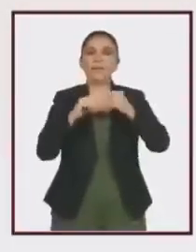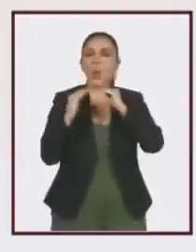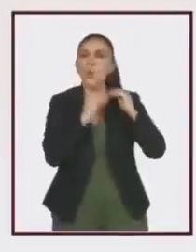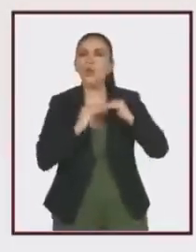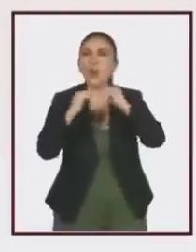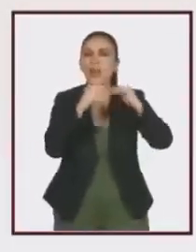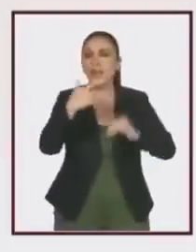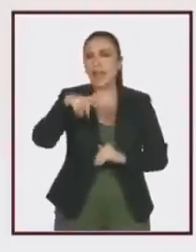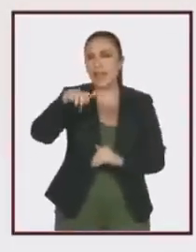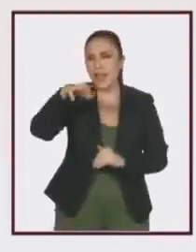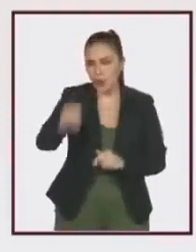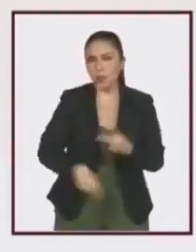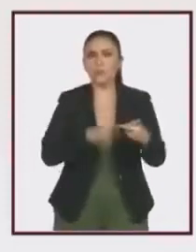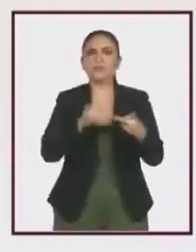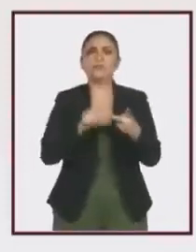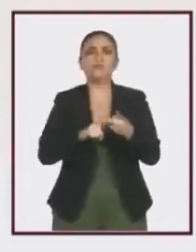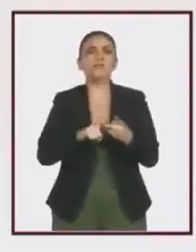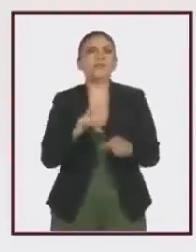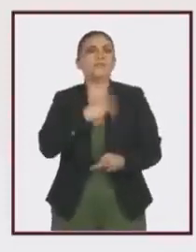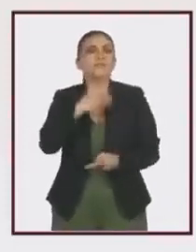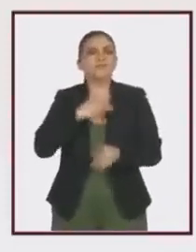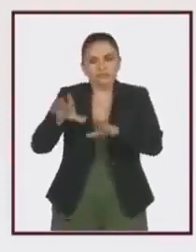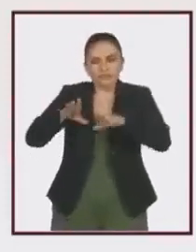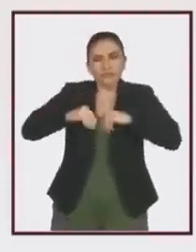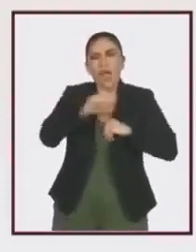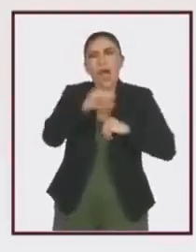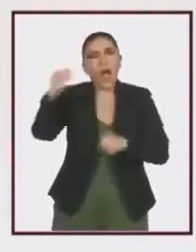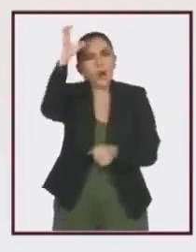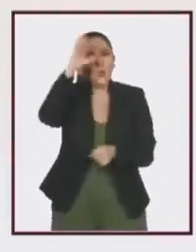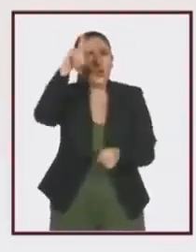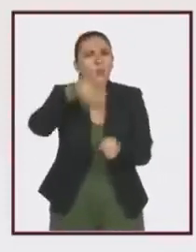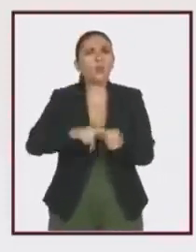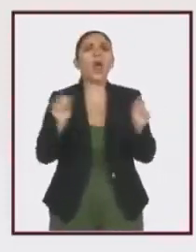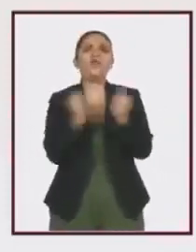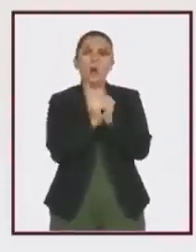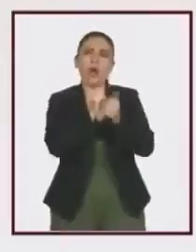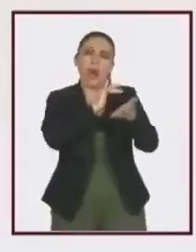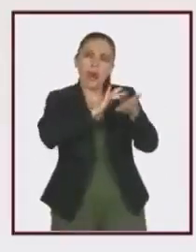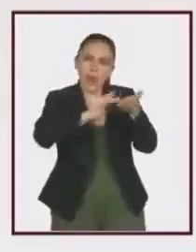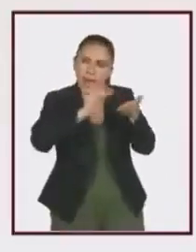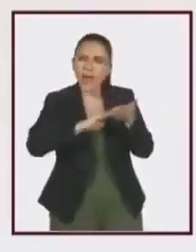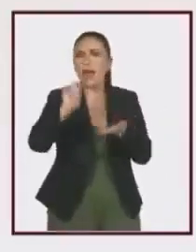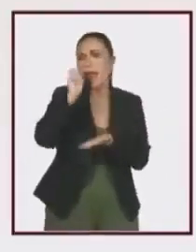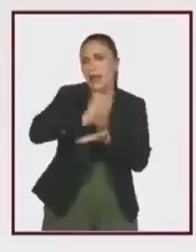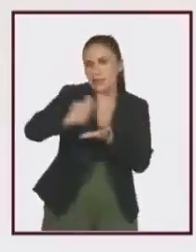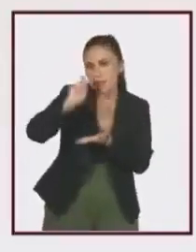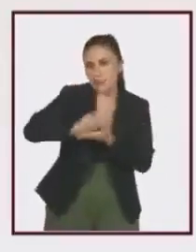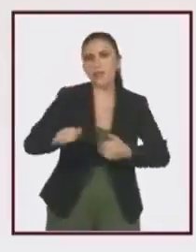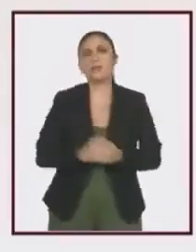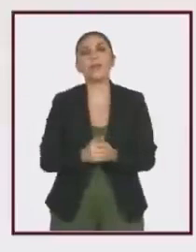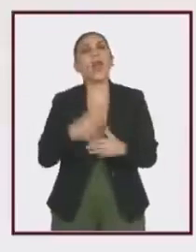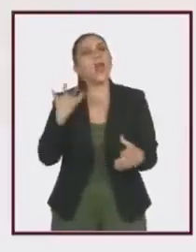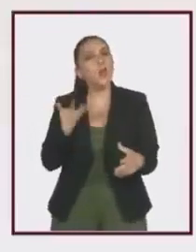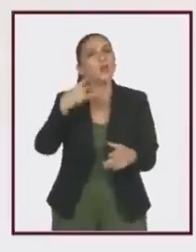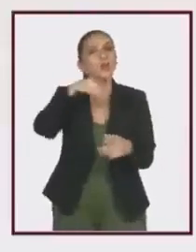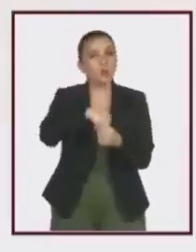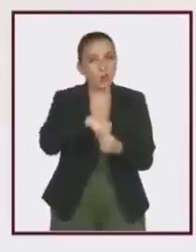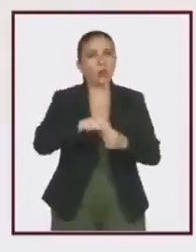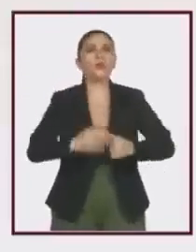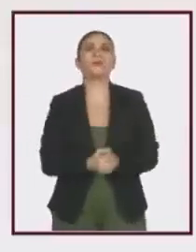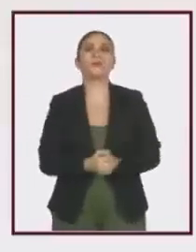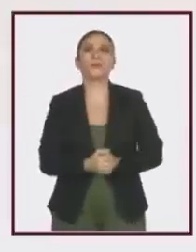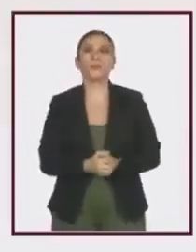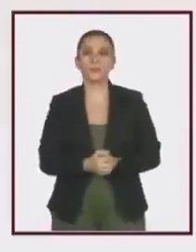género, la apropiación de las culturas a través de la lectura y la escritura, la inclusión, el